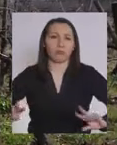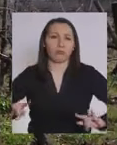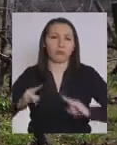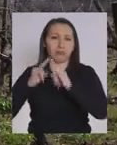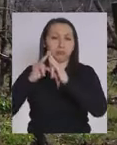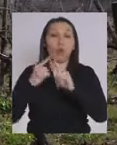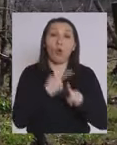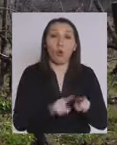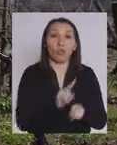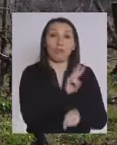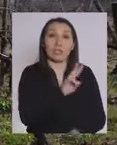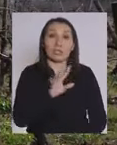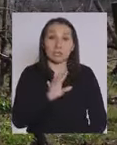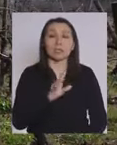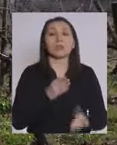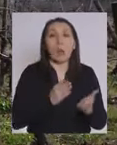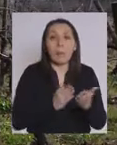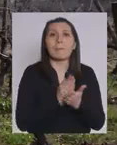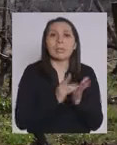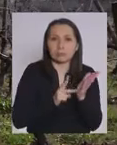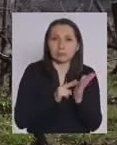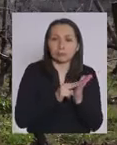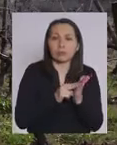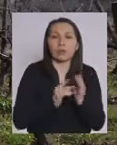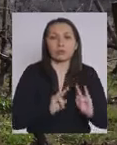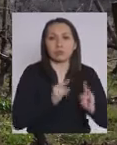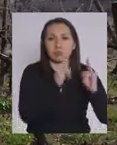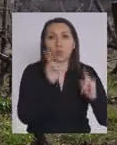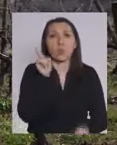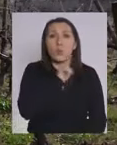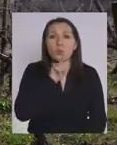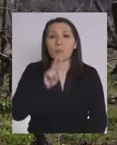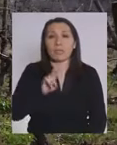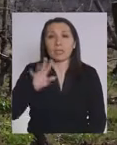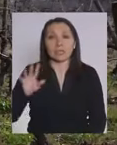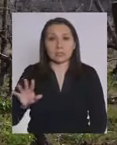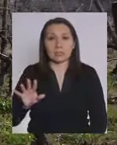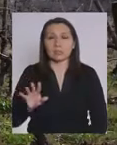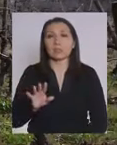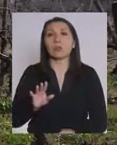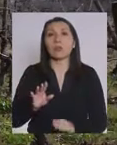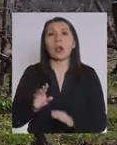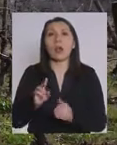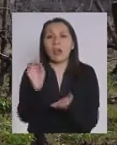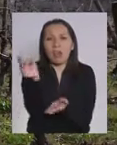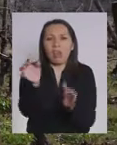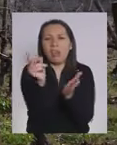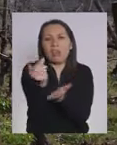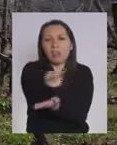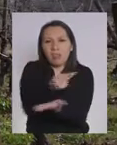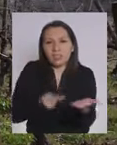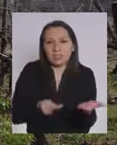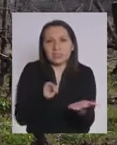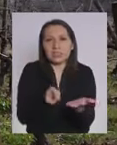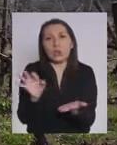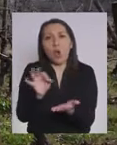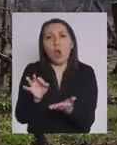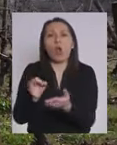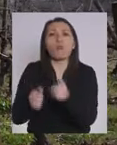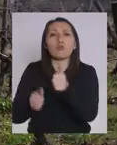que se van a dejar ya en construcción y los últimos 25 que se van a dejar en diseño o en